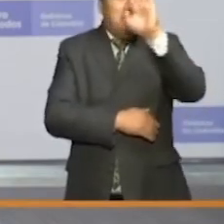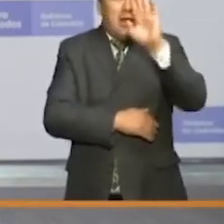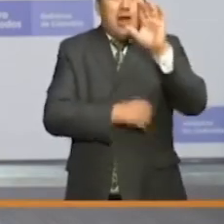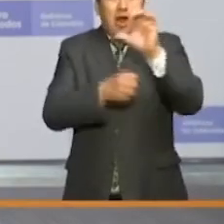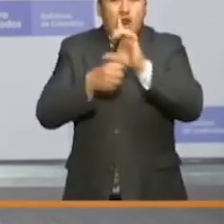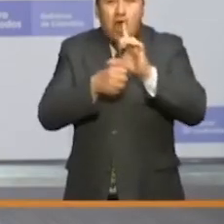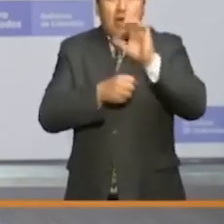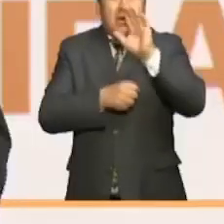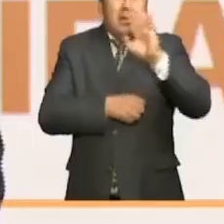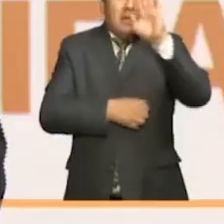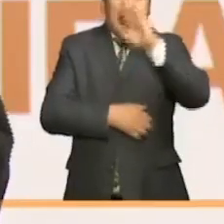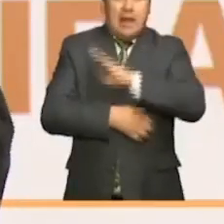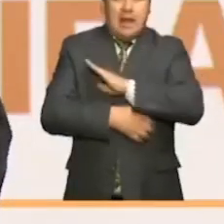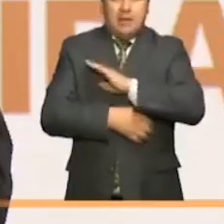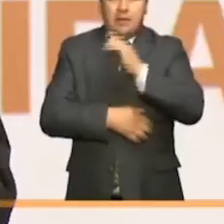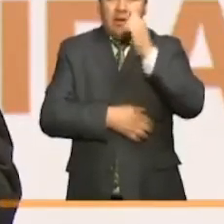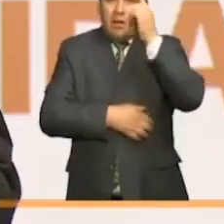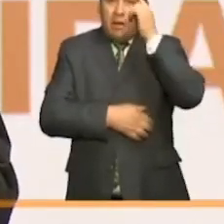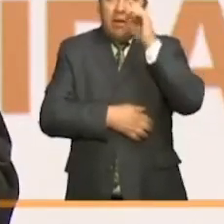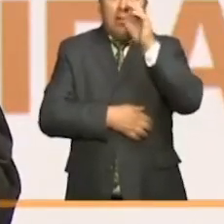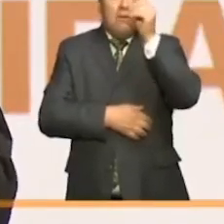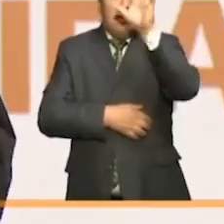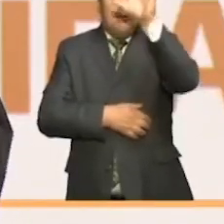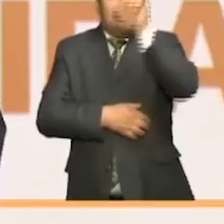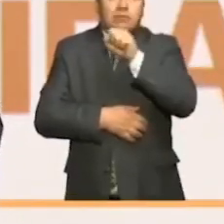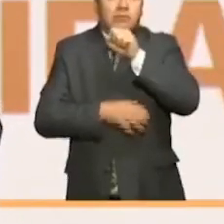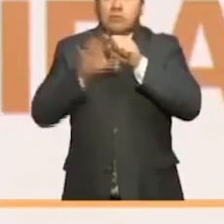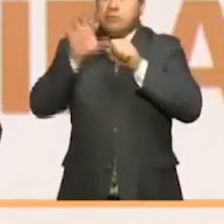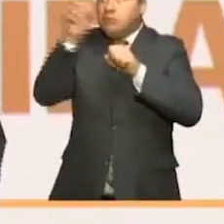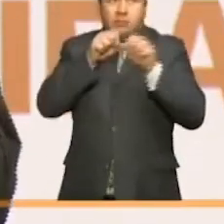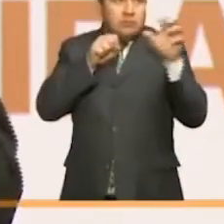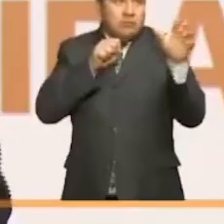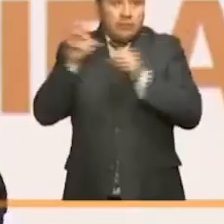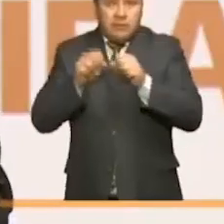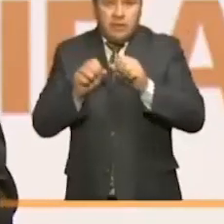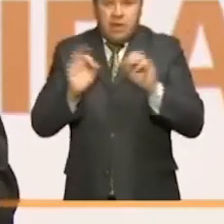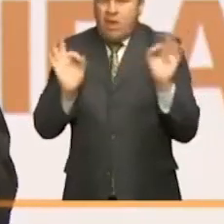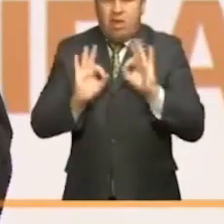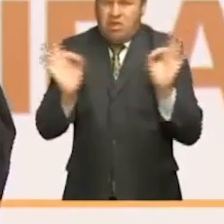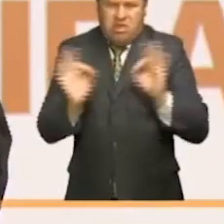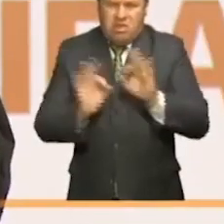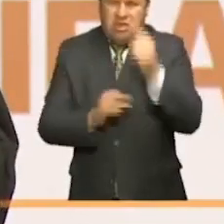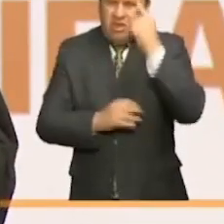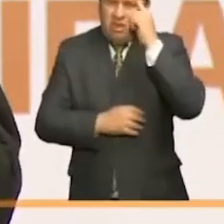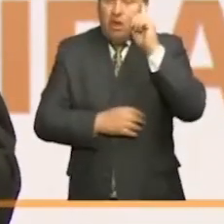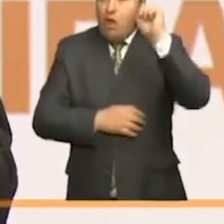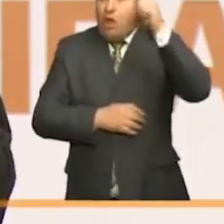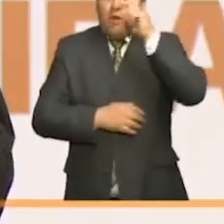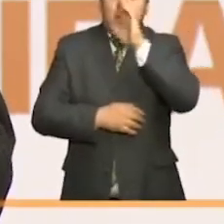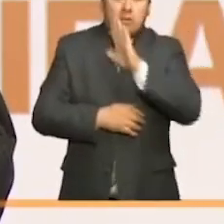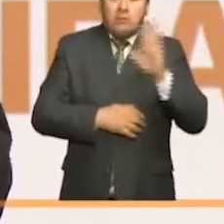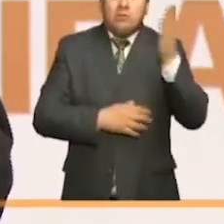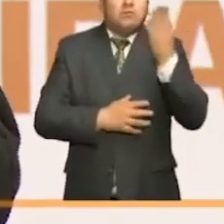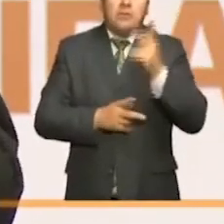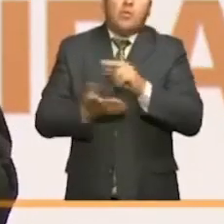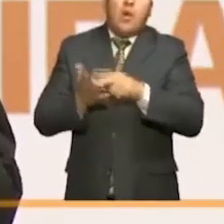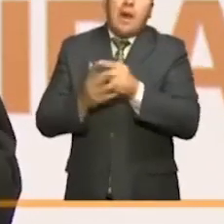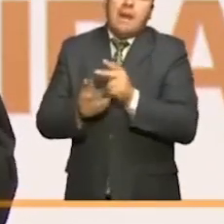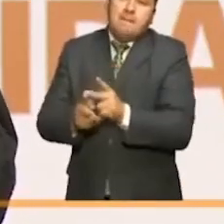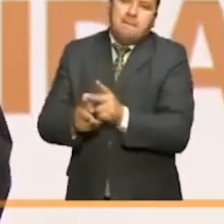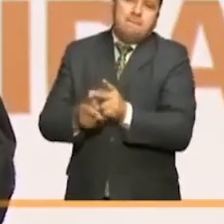de que no se les está quitando ningún y ningún recurso de que es el gobierno nacional tomó un préstamo